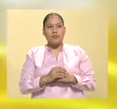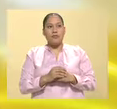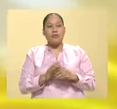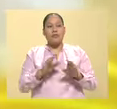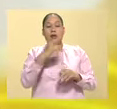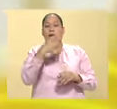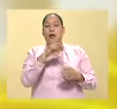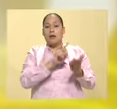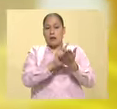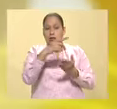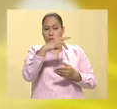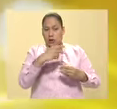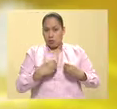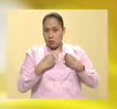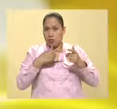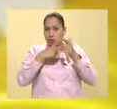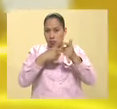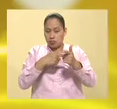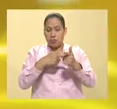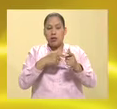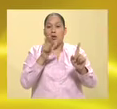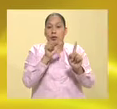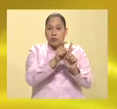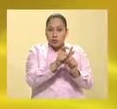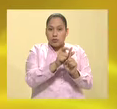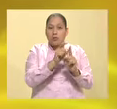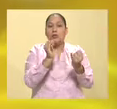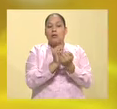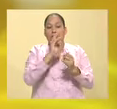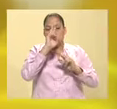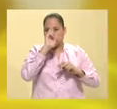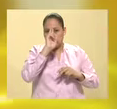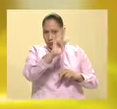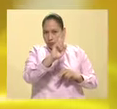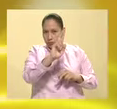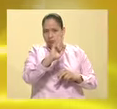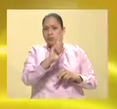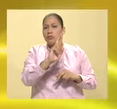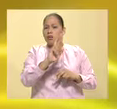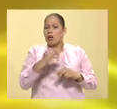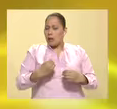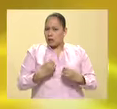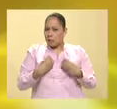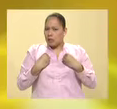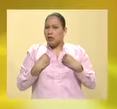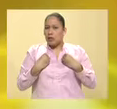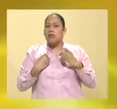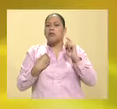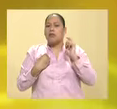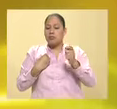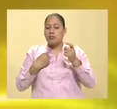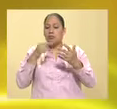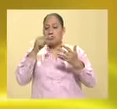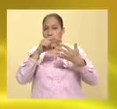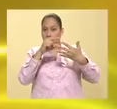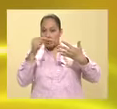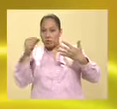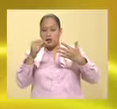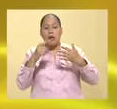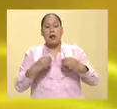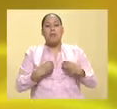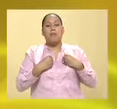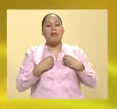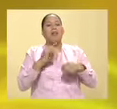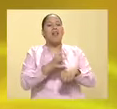vida, la integridad y la dignidad. La vida nos habla que debe de ser con